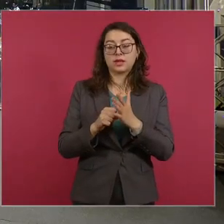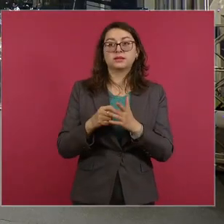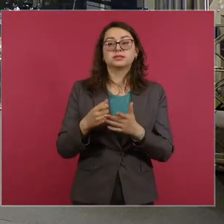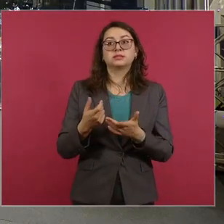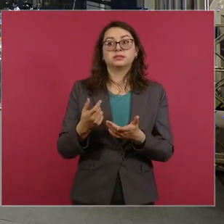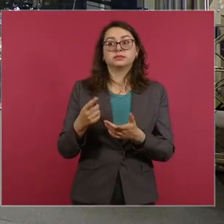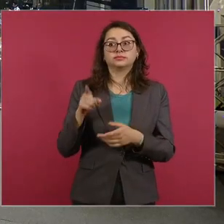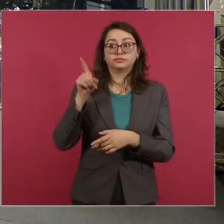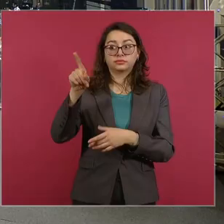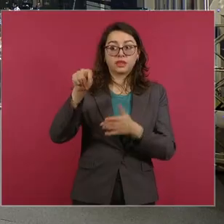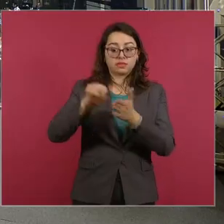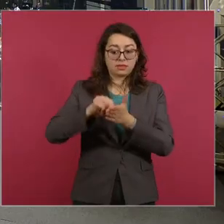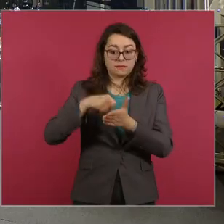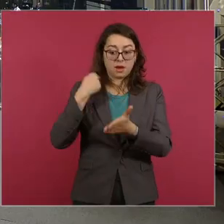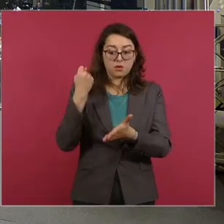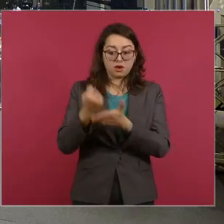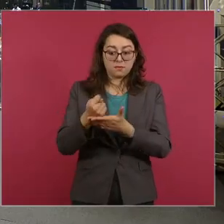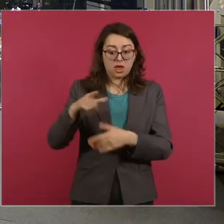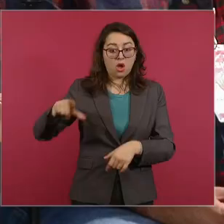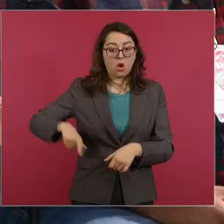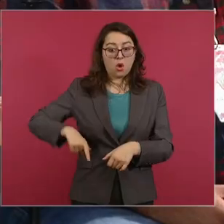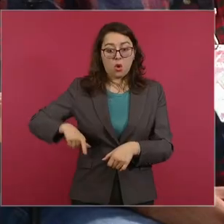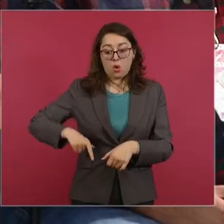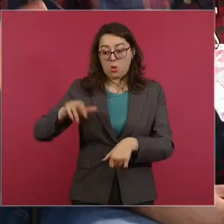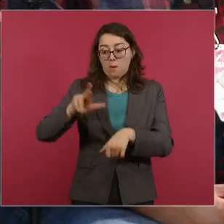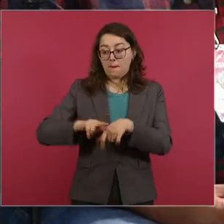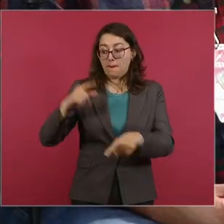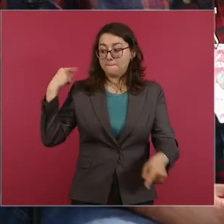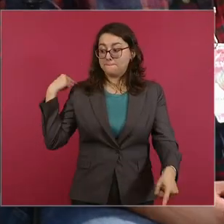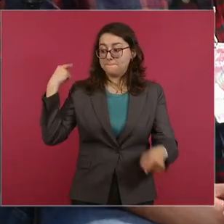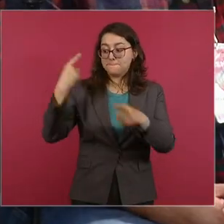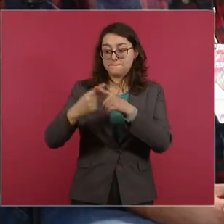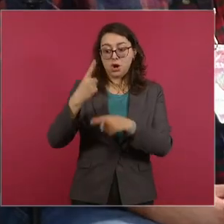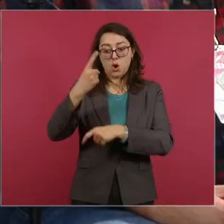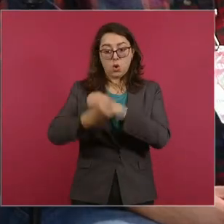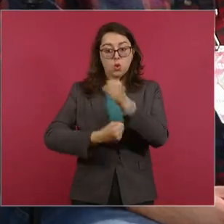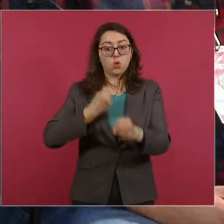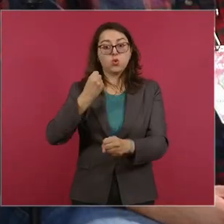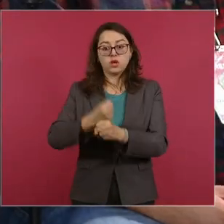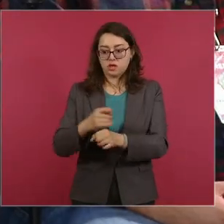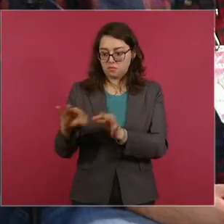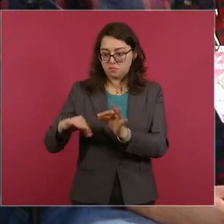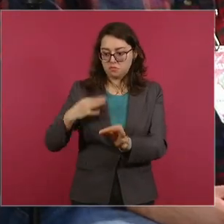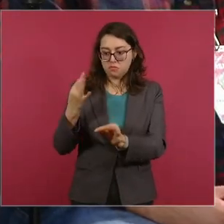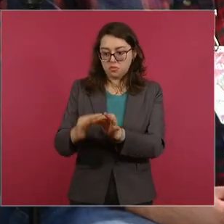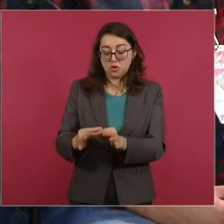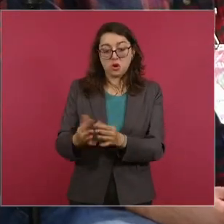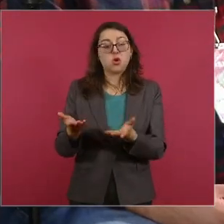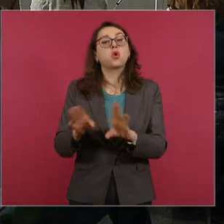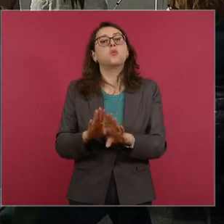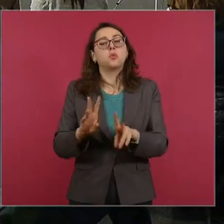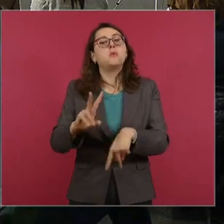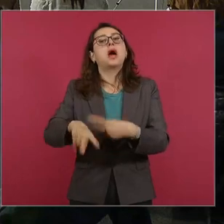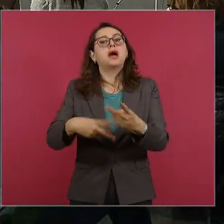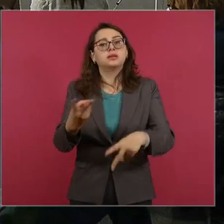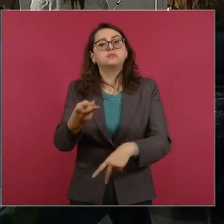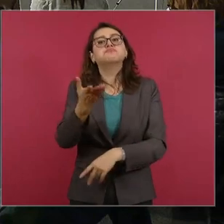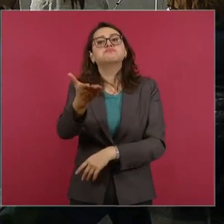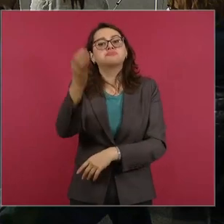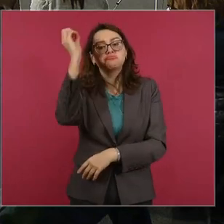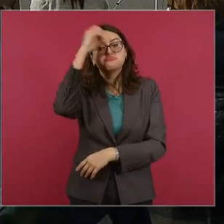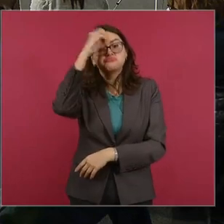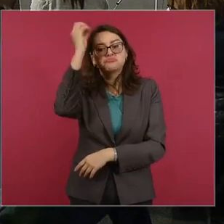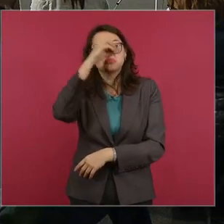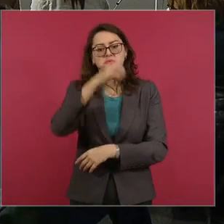en Tamaulipas preguntarle su evaluación respetuosa a estos 12 meses del gobierno de Américo Villarreal muy bien muy bien